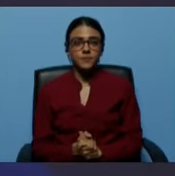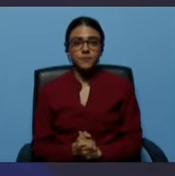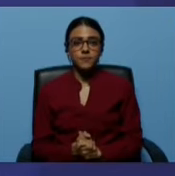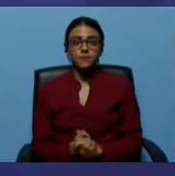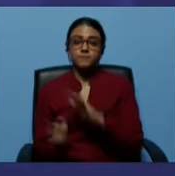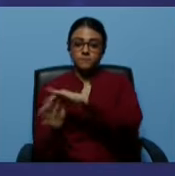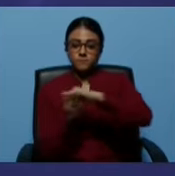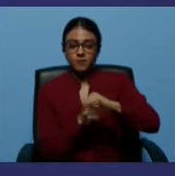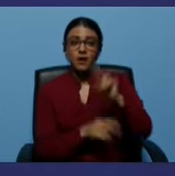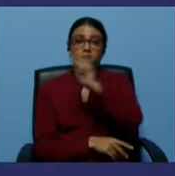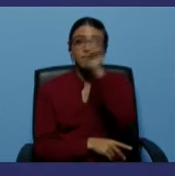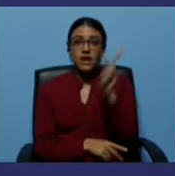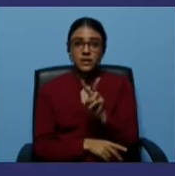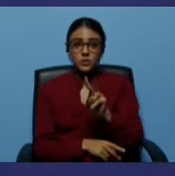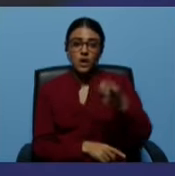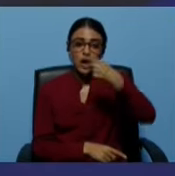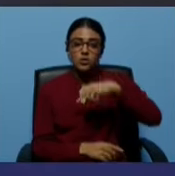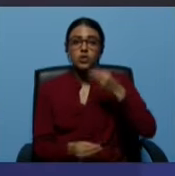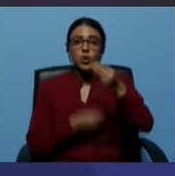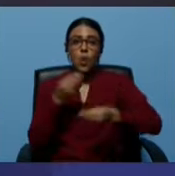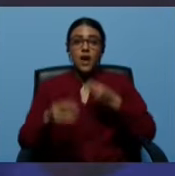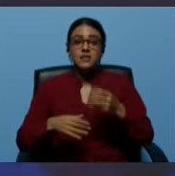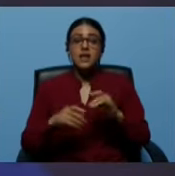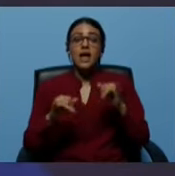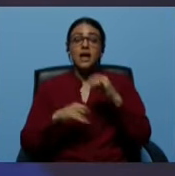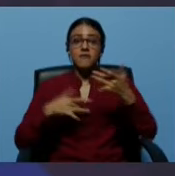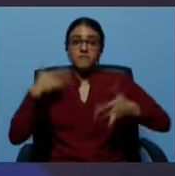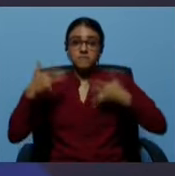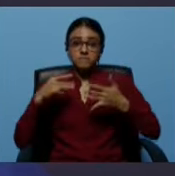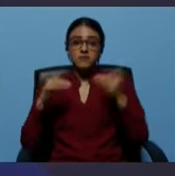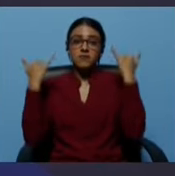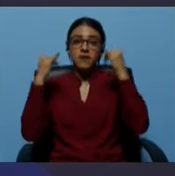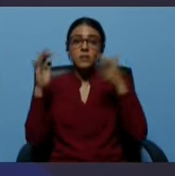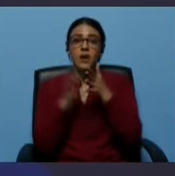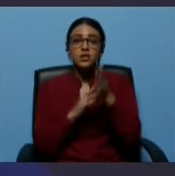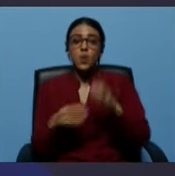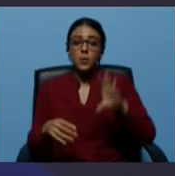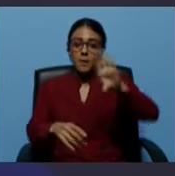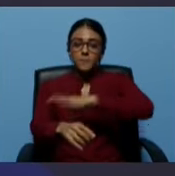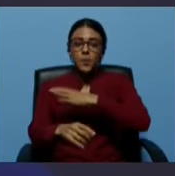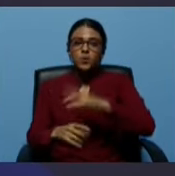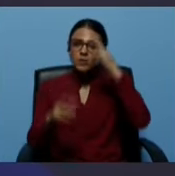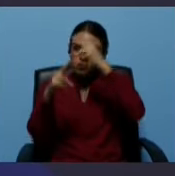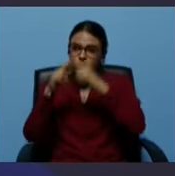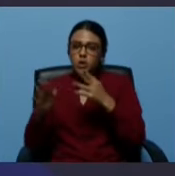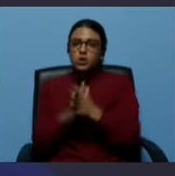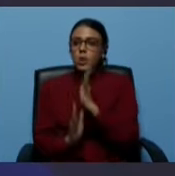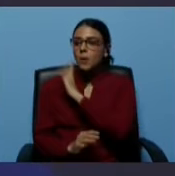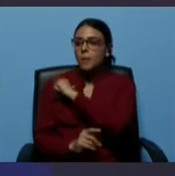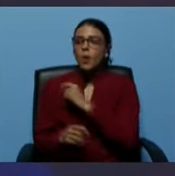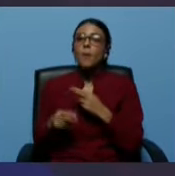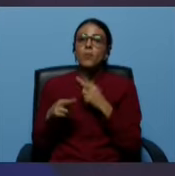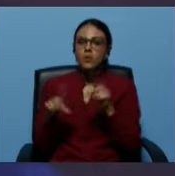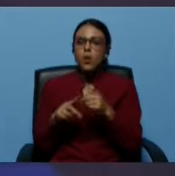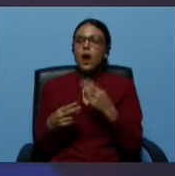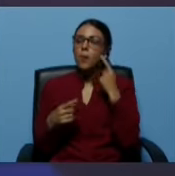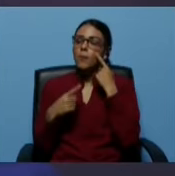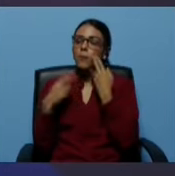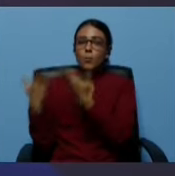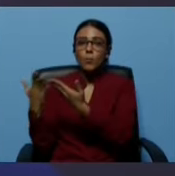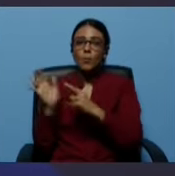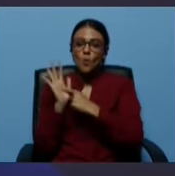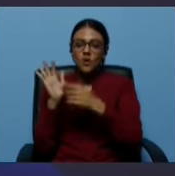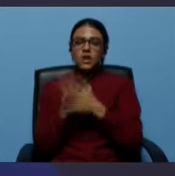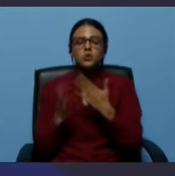Venezuela realizará el primer Festival Internacional de Poesía Inédita para Palestina como una muestra de solidaridad con este